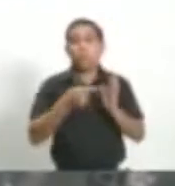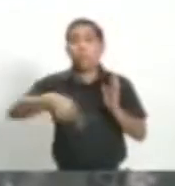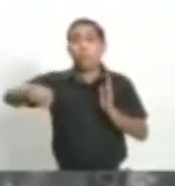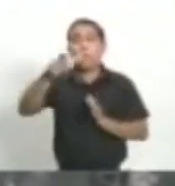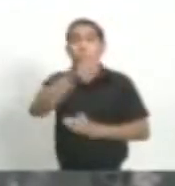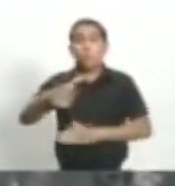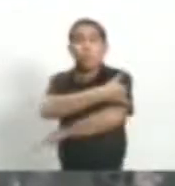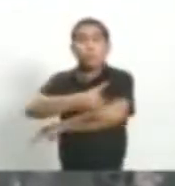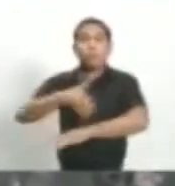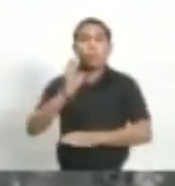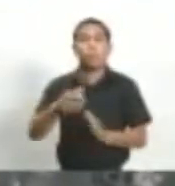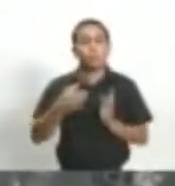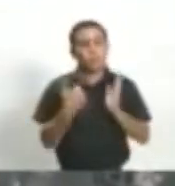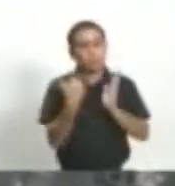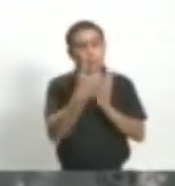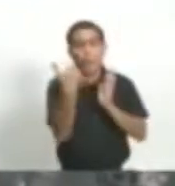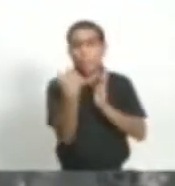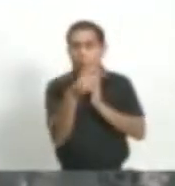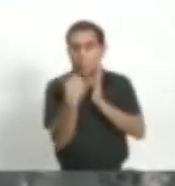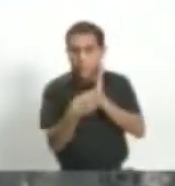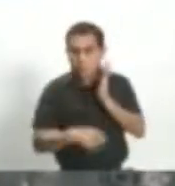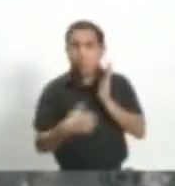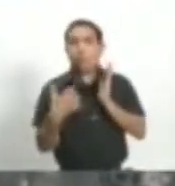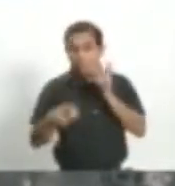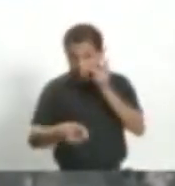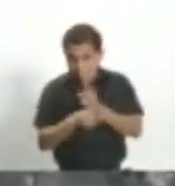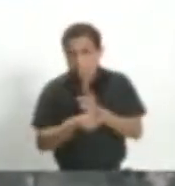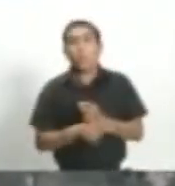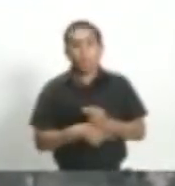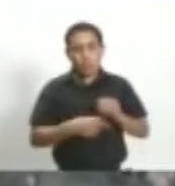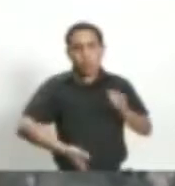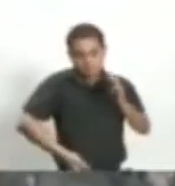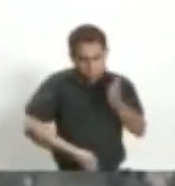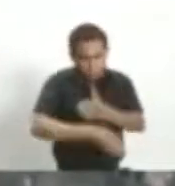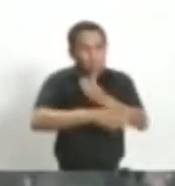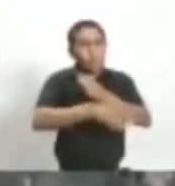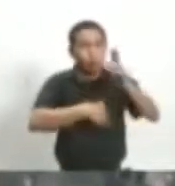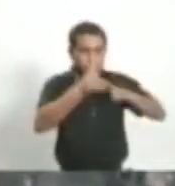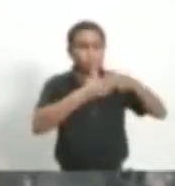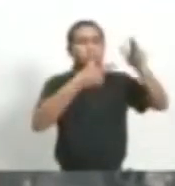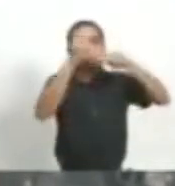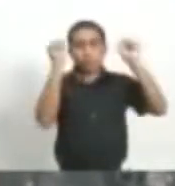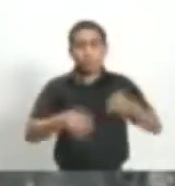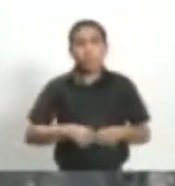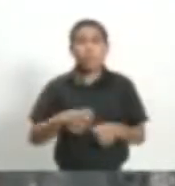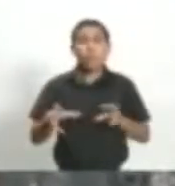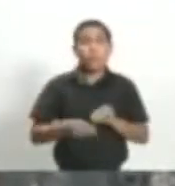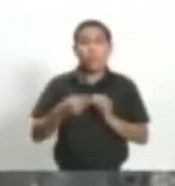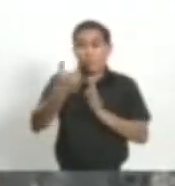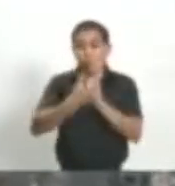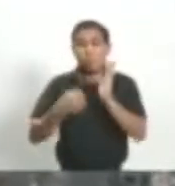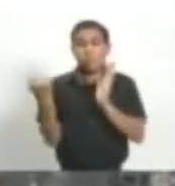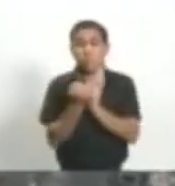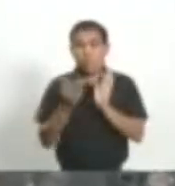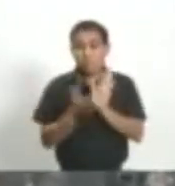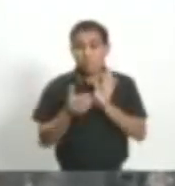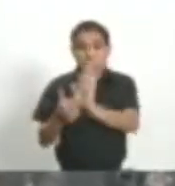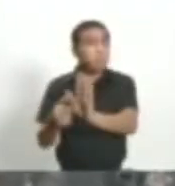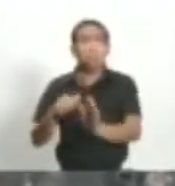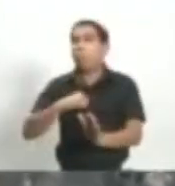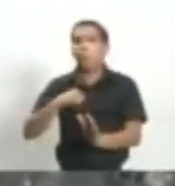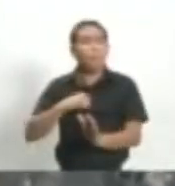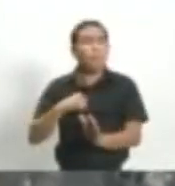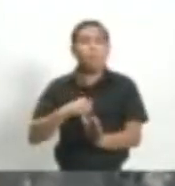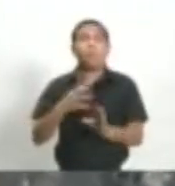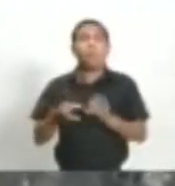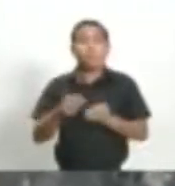constructores. Y ese fue el problema que hubo en Cartagena. No siguieron los lineamientos, no tenían licencia de construcción. Aquí los